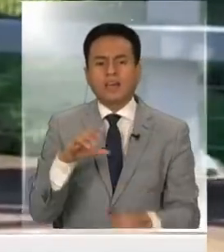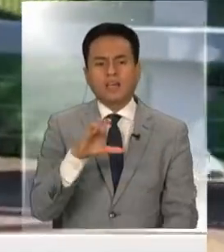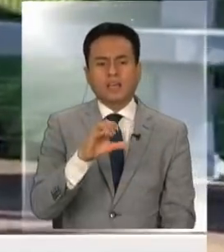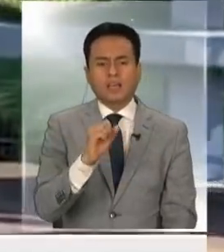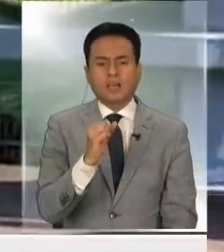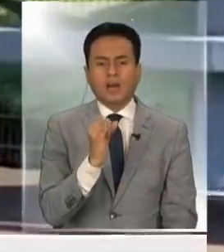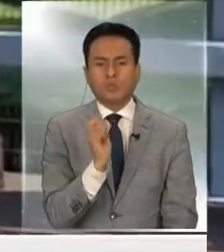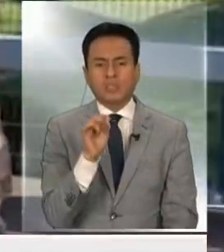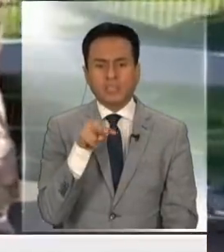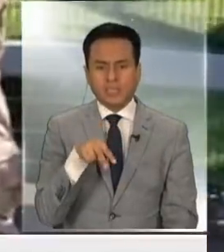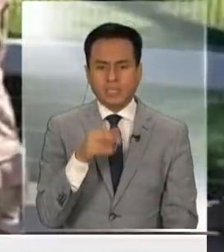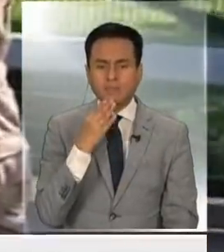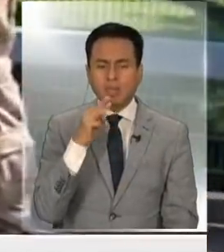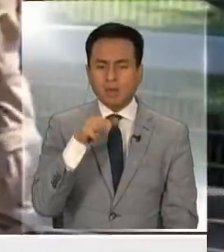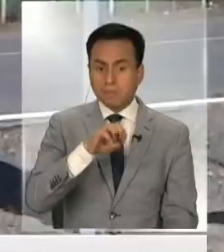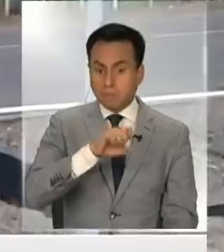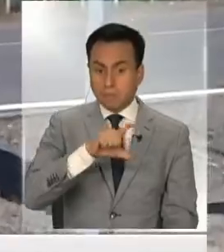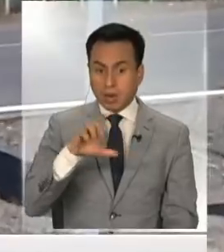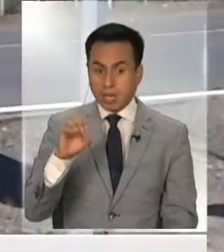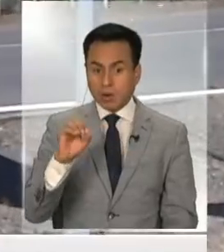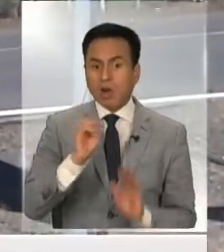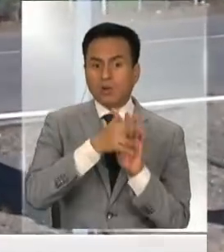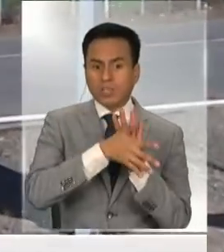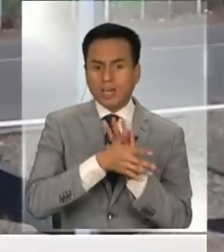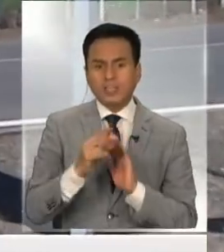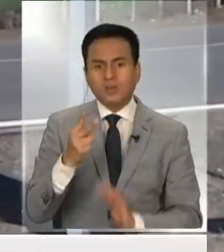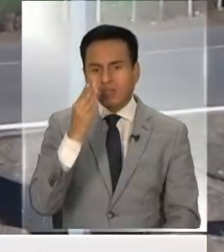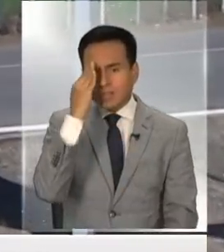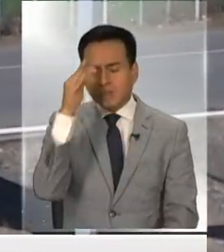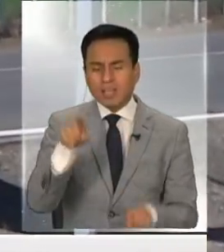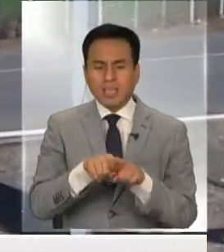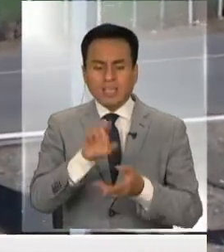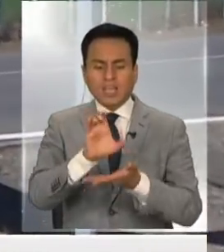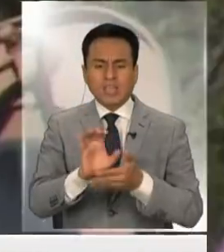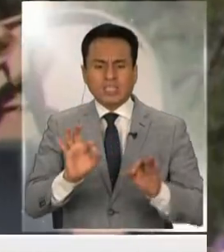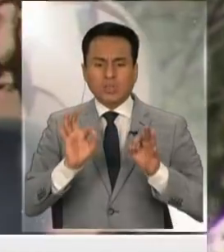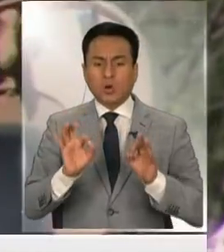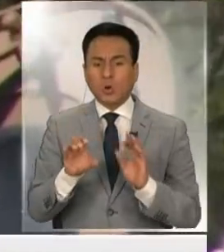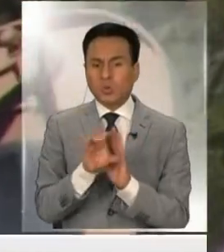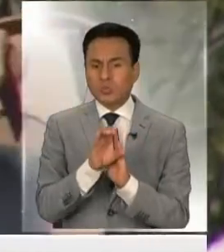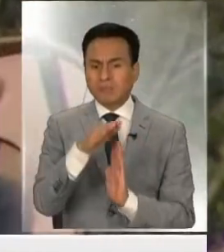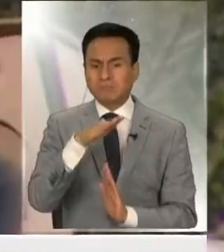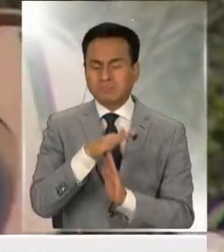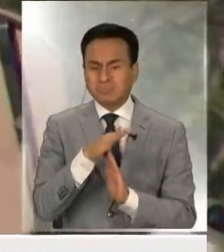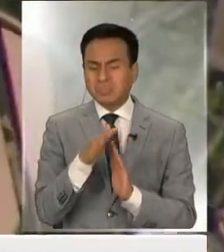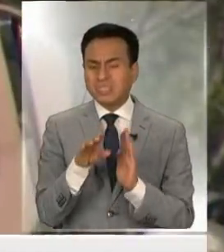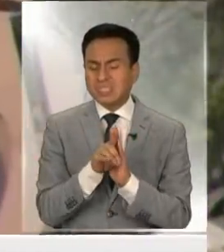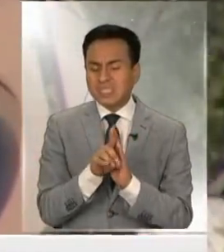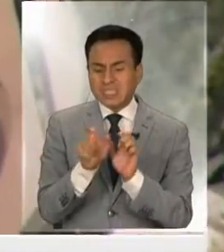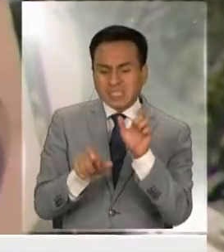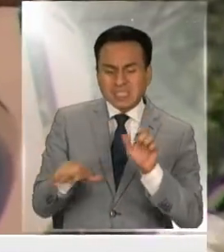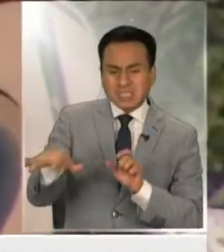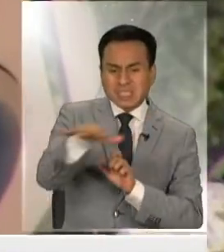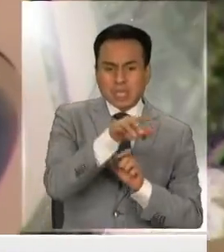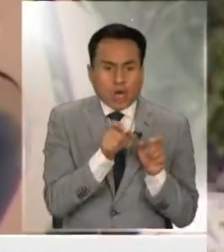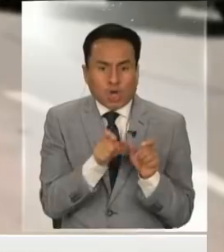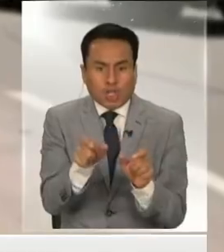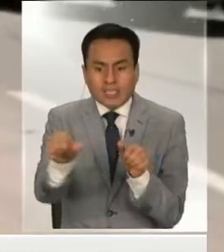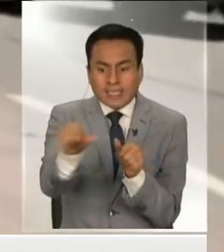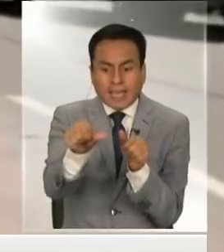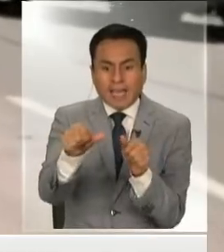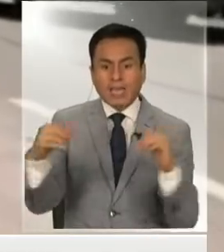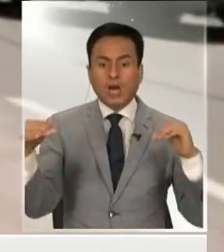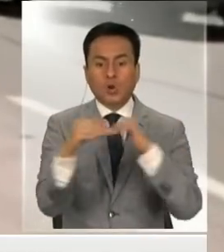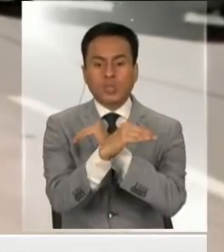Malleco en la Araucanía. Es la segunda jornada bajo el estado de excepción constitucional, donde los controles cercanos a la